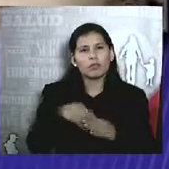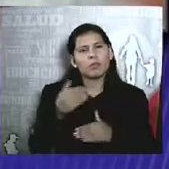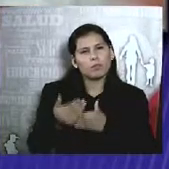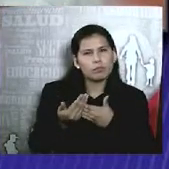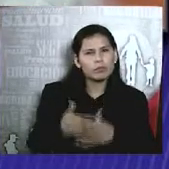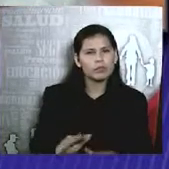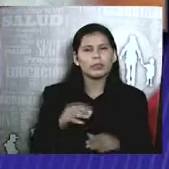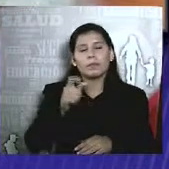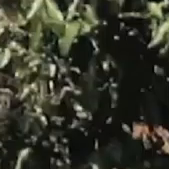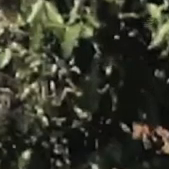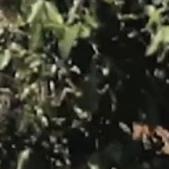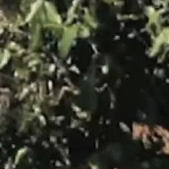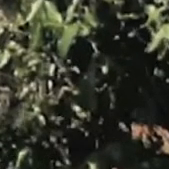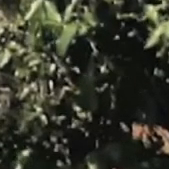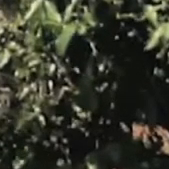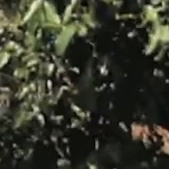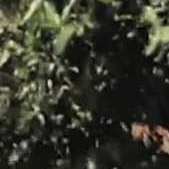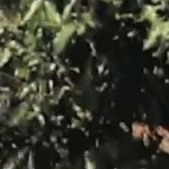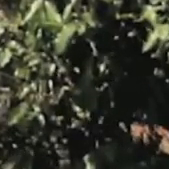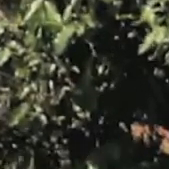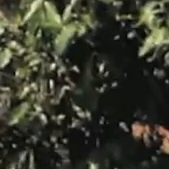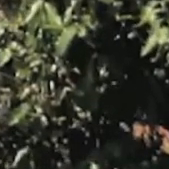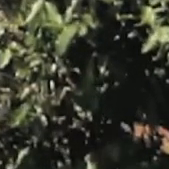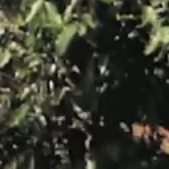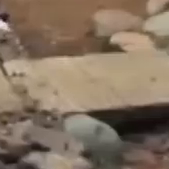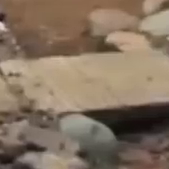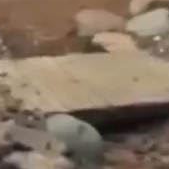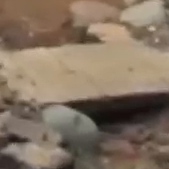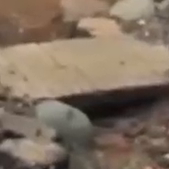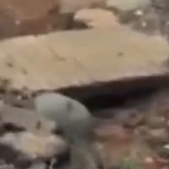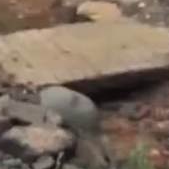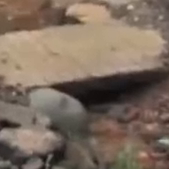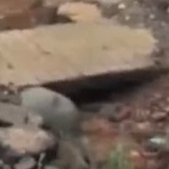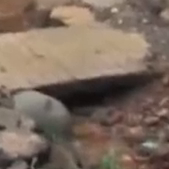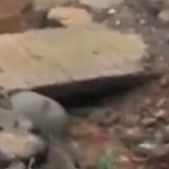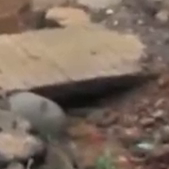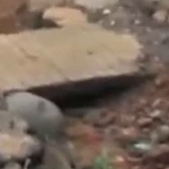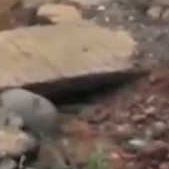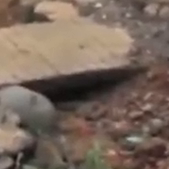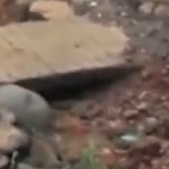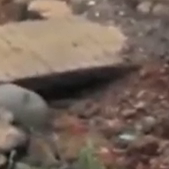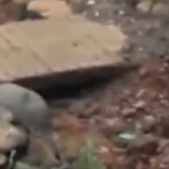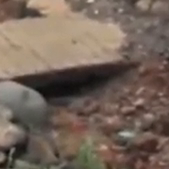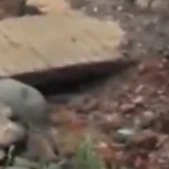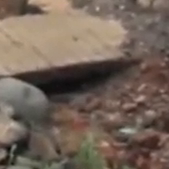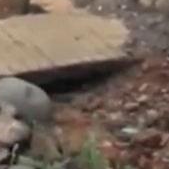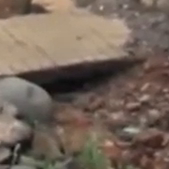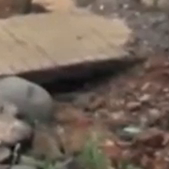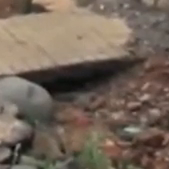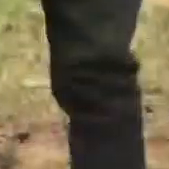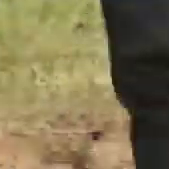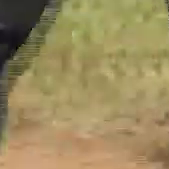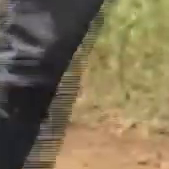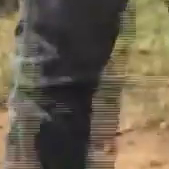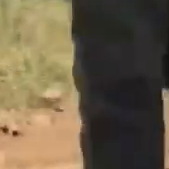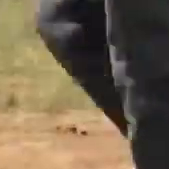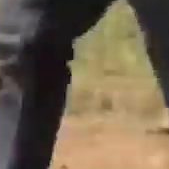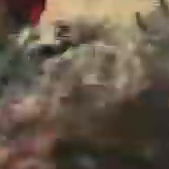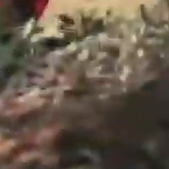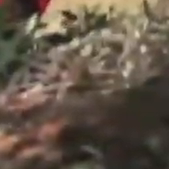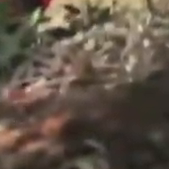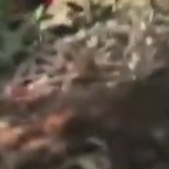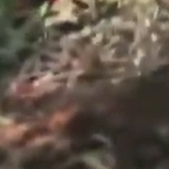procesos ciudadanos con deberes y con derechos. Hoy Colombia tiene una institucionalidad que puede estar preparada a los desafíos.